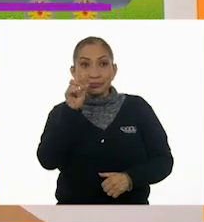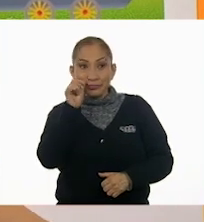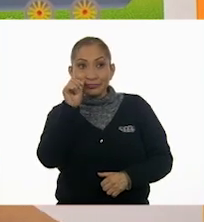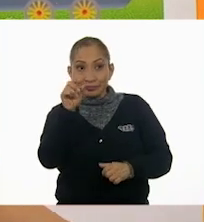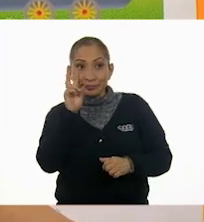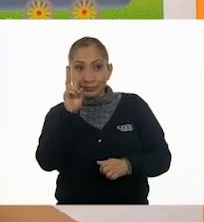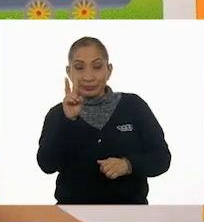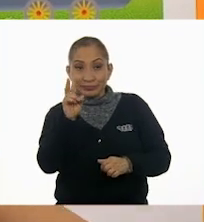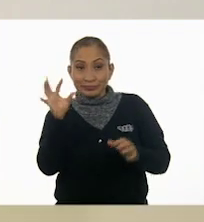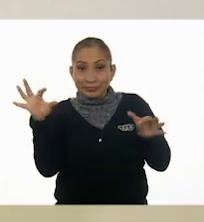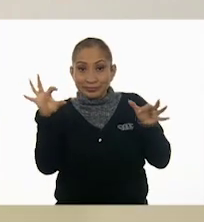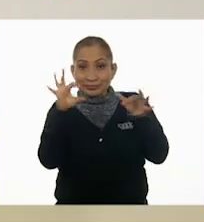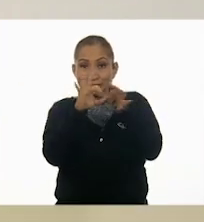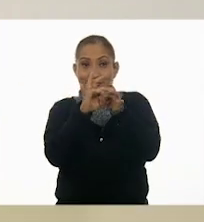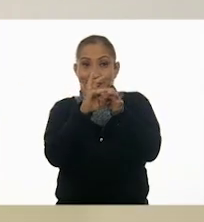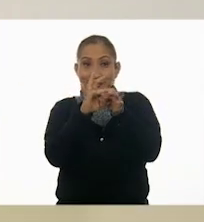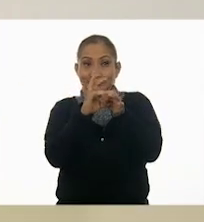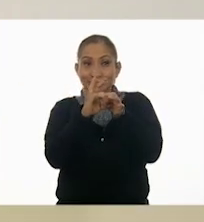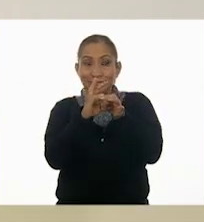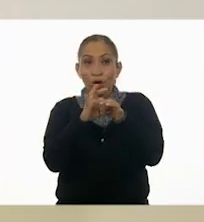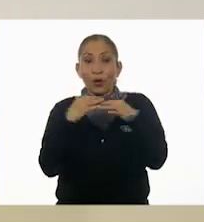Mira. ¡Bien! ¡Es esa!